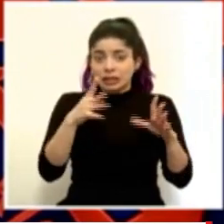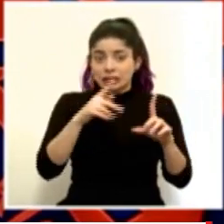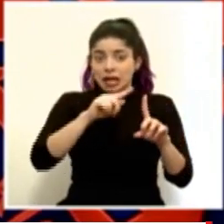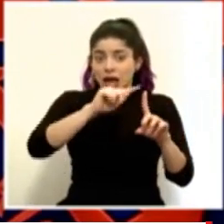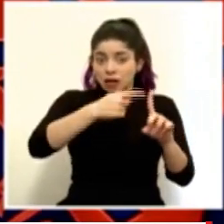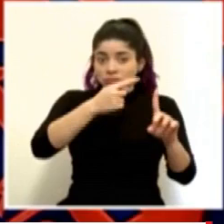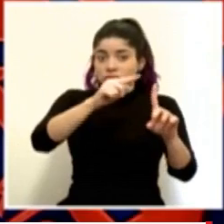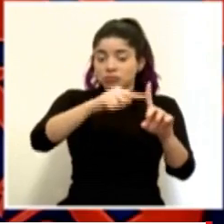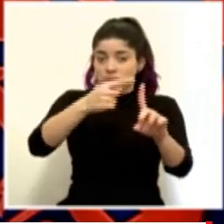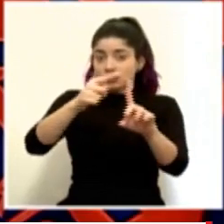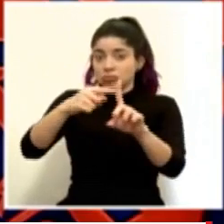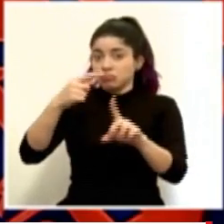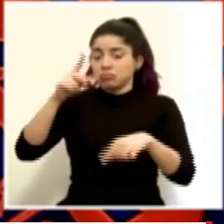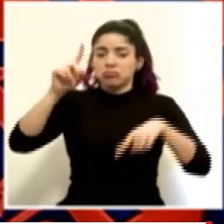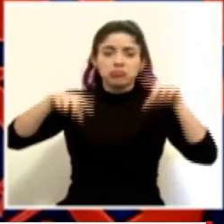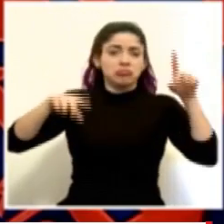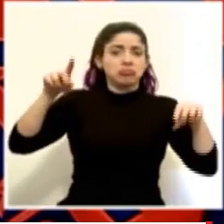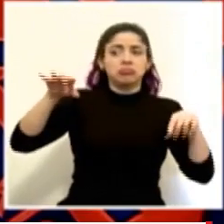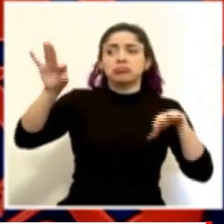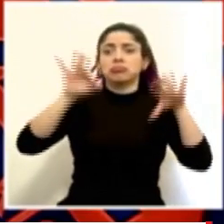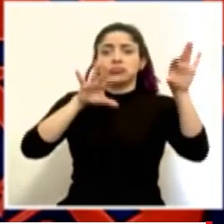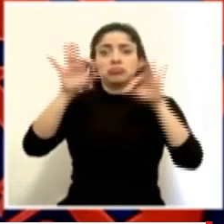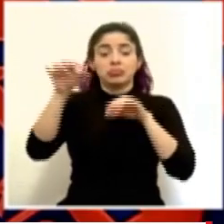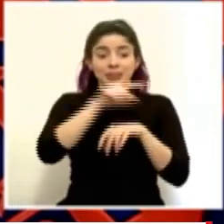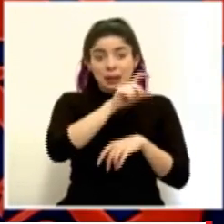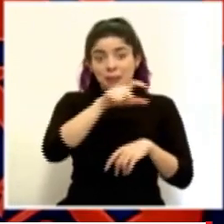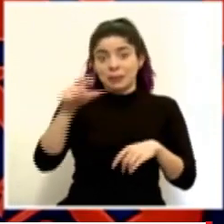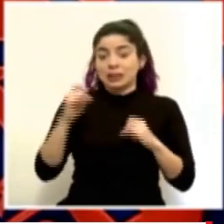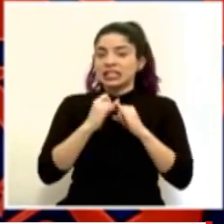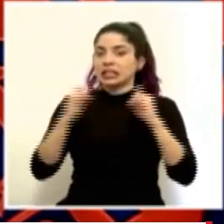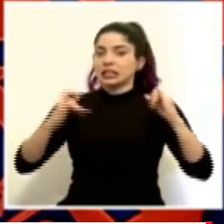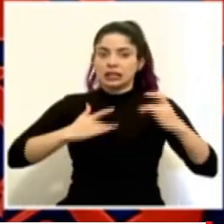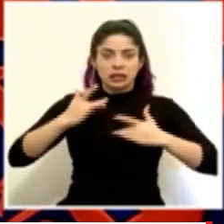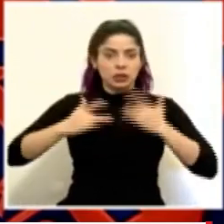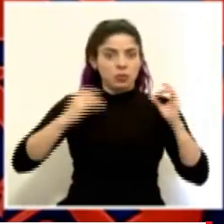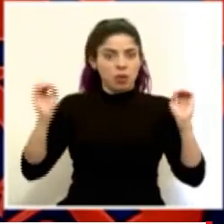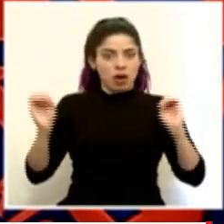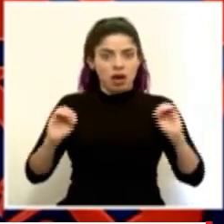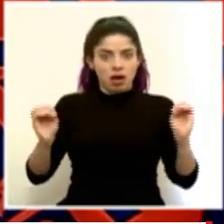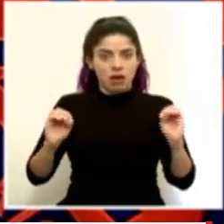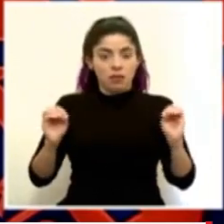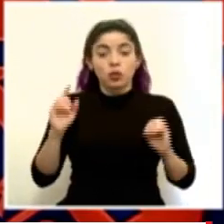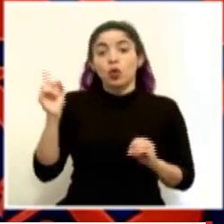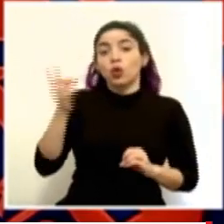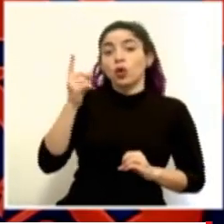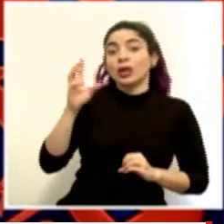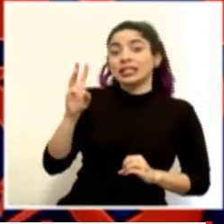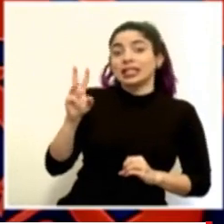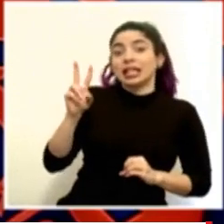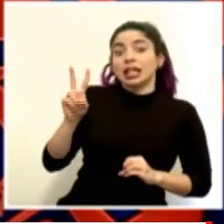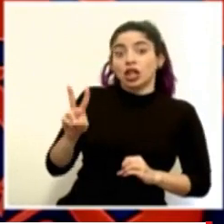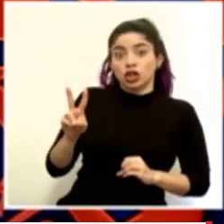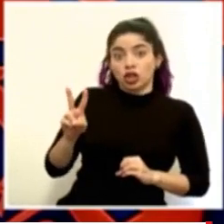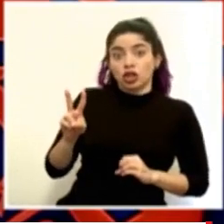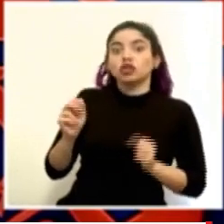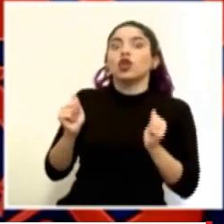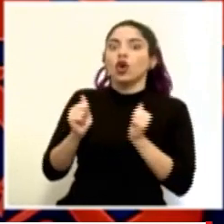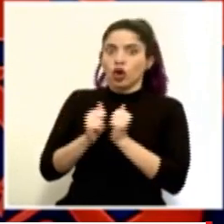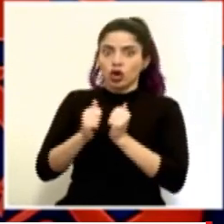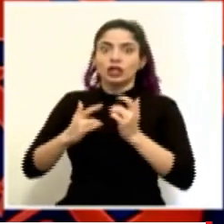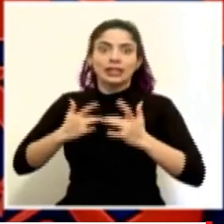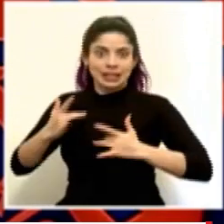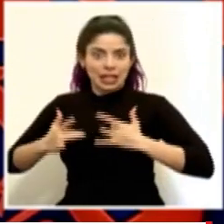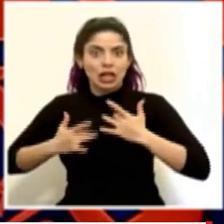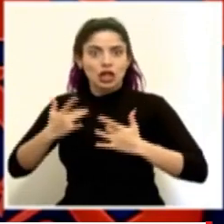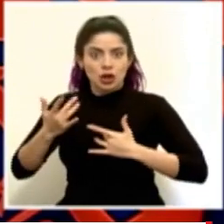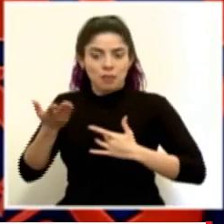les tomó una muestra aleatoriamente fueron personas asintomáticas y solo 62 de ellas fueron sintomáticos de